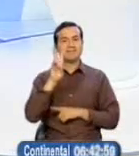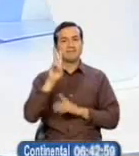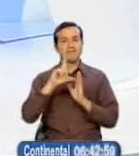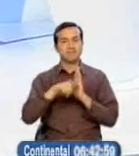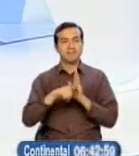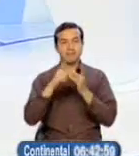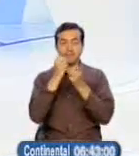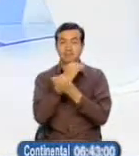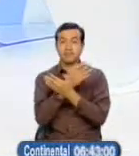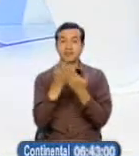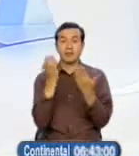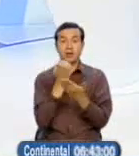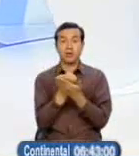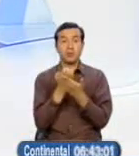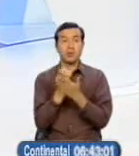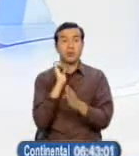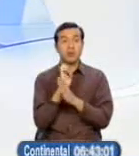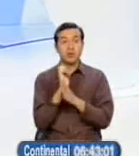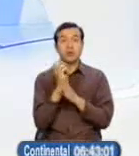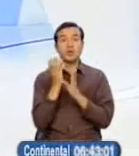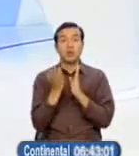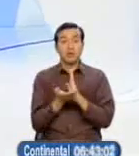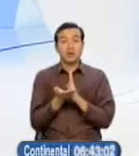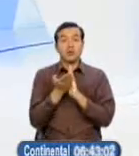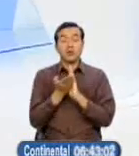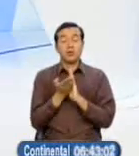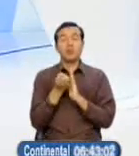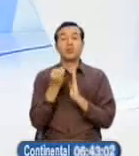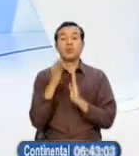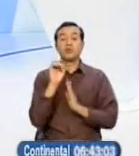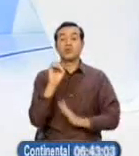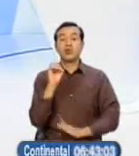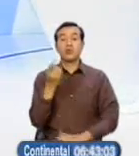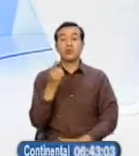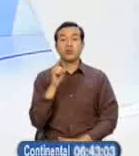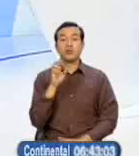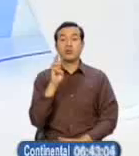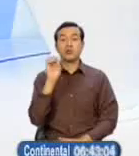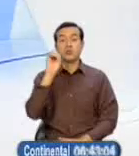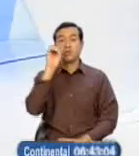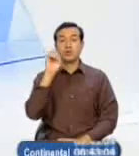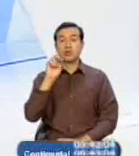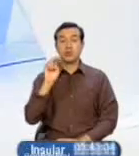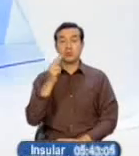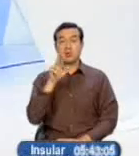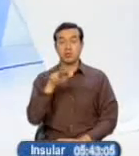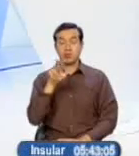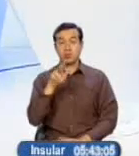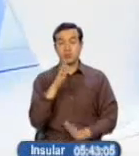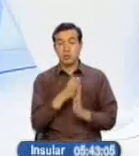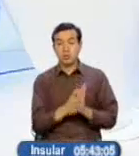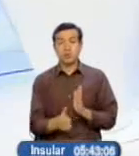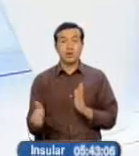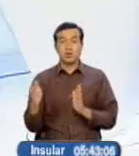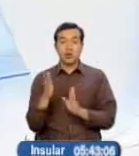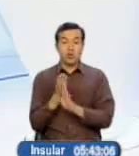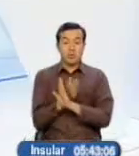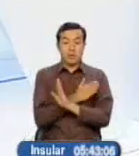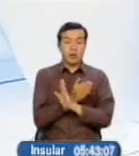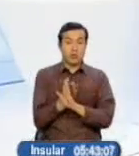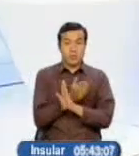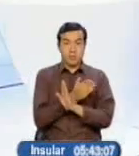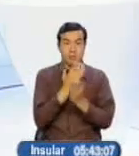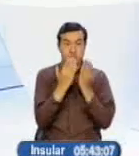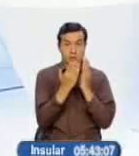6:42 y le contamos que la economía ecuatoriana registró un crecimiento del 0.6% durante el segundo trimestre de este año con relación al primer